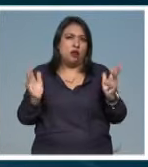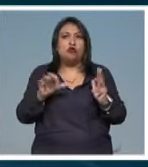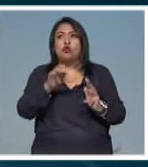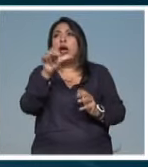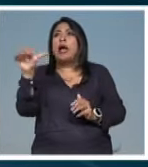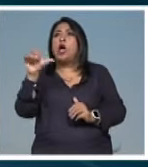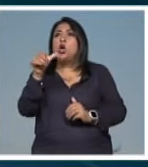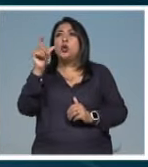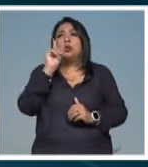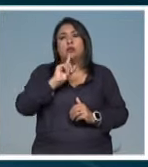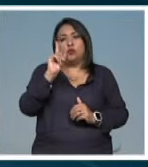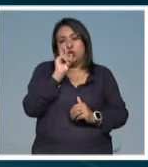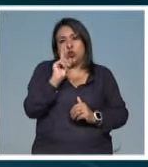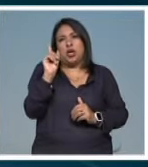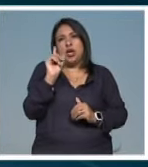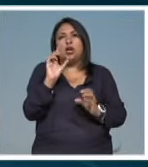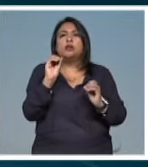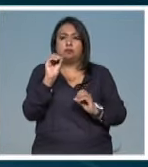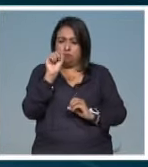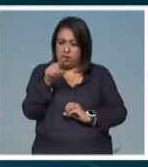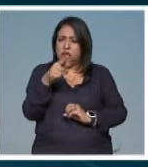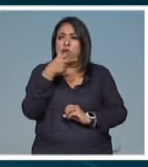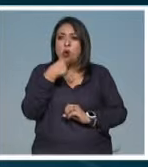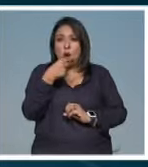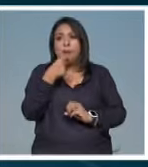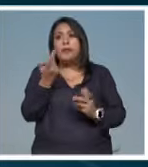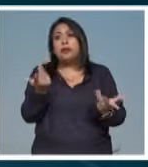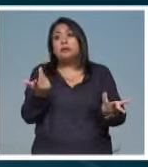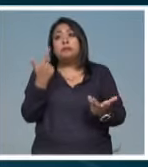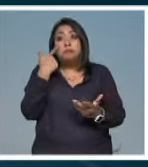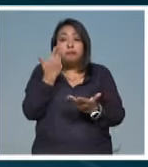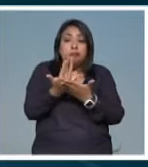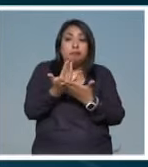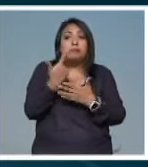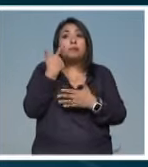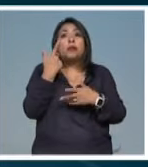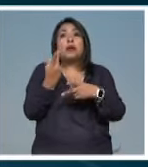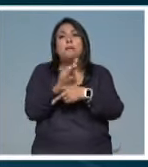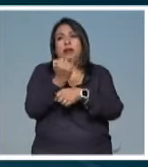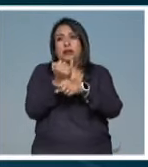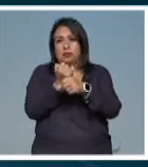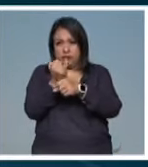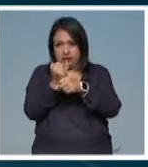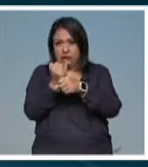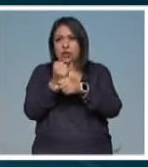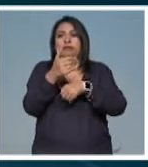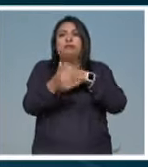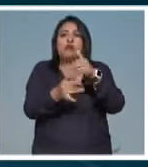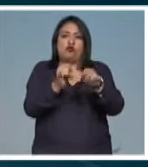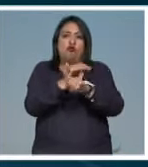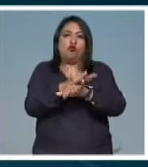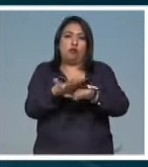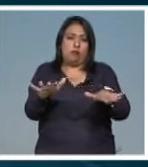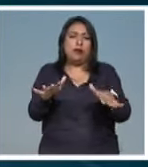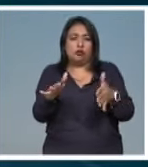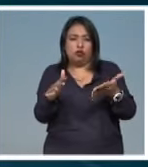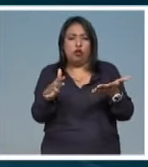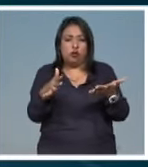otras mujeres, de mujeres y de hombres. Así que bueno, pues estaremos al pendiente de la investigación y les iremos informando